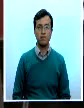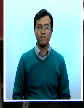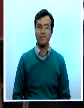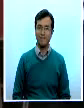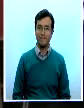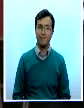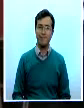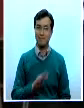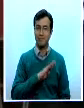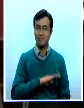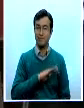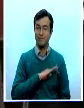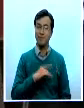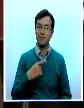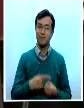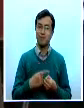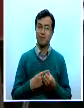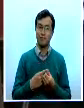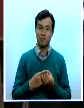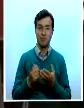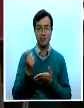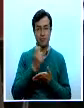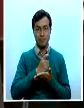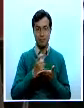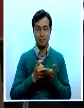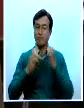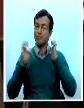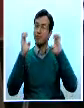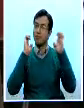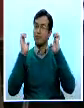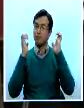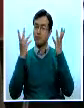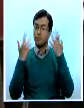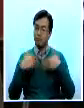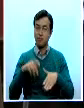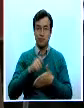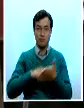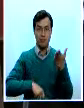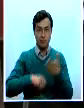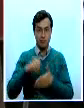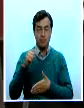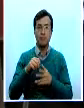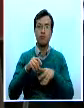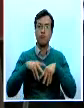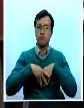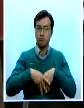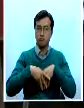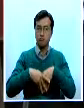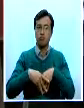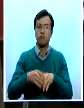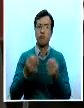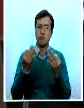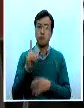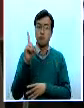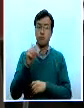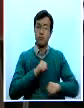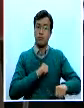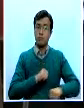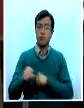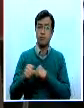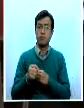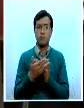el municipio metropolitano de quito diseñó una estrategia para que tras autorizar el desarrollo de las marchas previstas para este primero de mayo